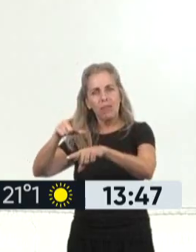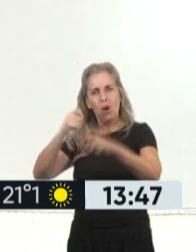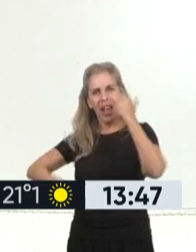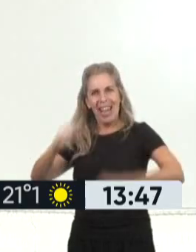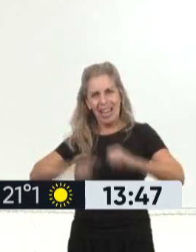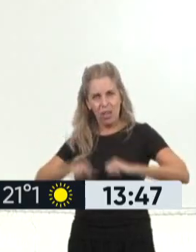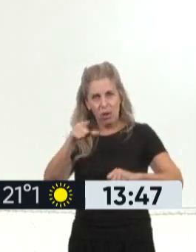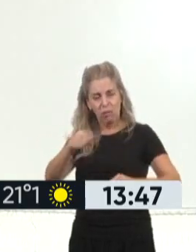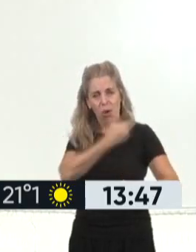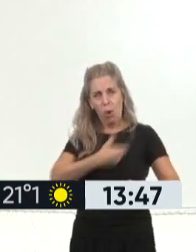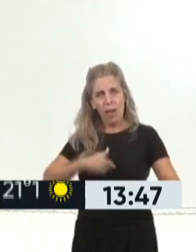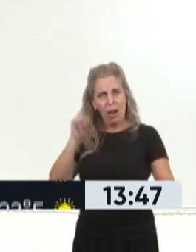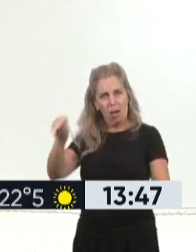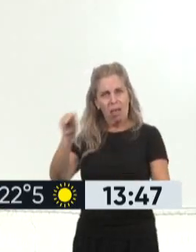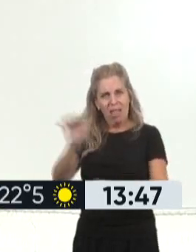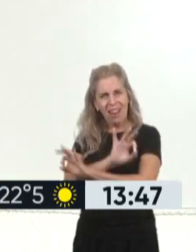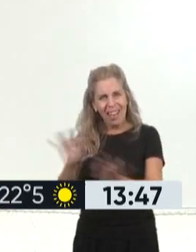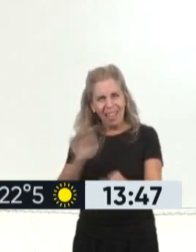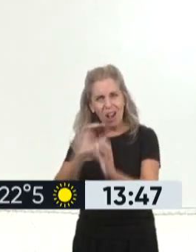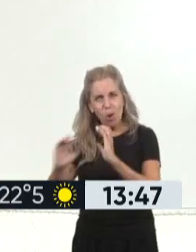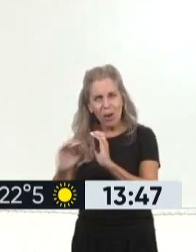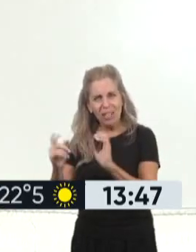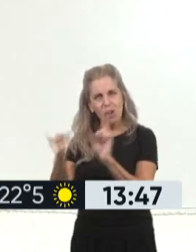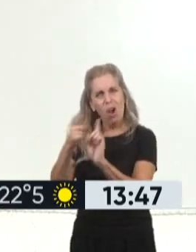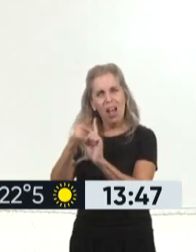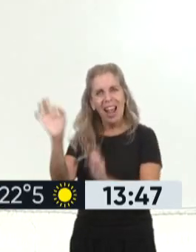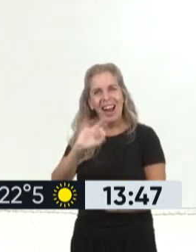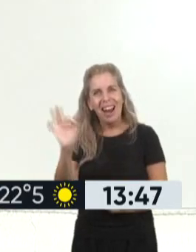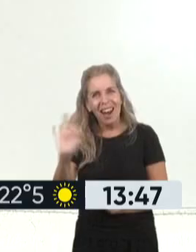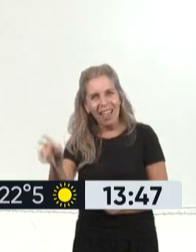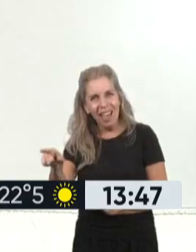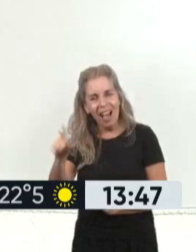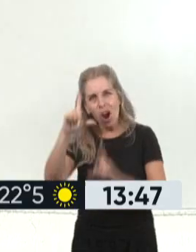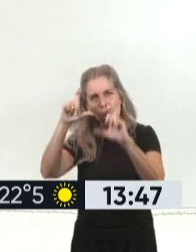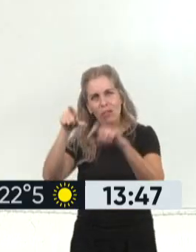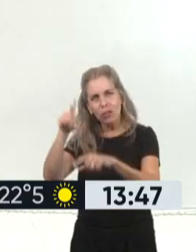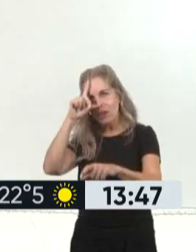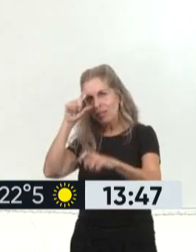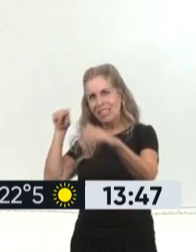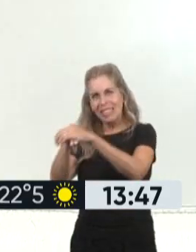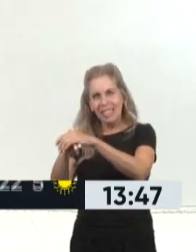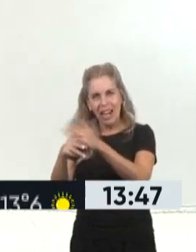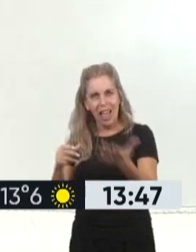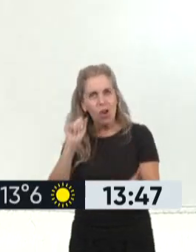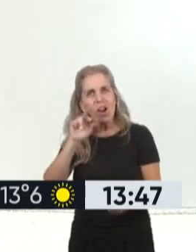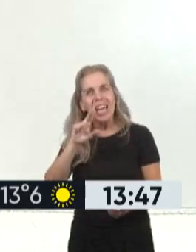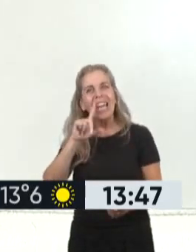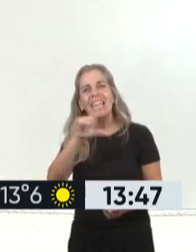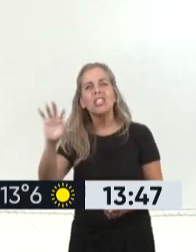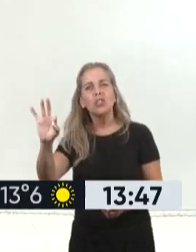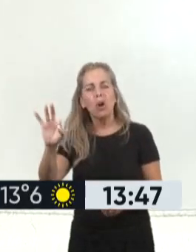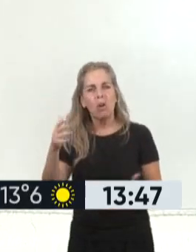ninguna comunicación oficial de parte de ustedes, no lo ha mencionado hasta el momento.